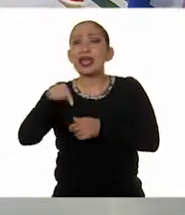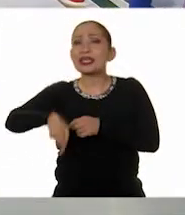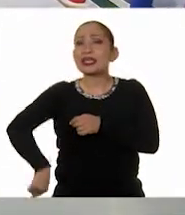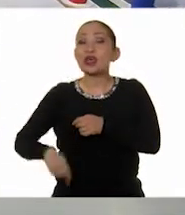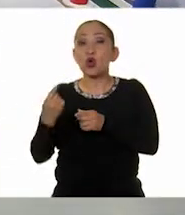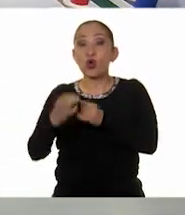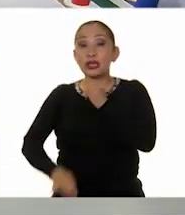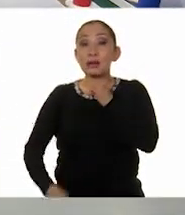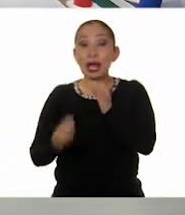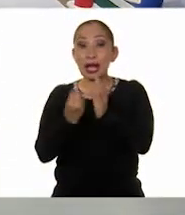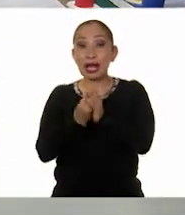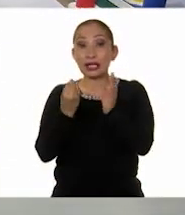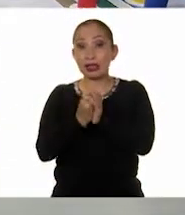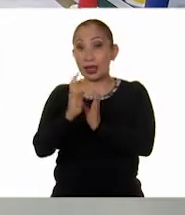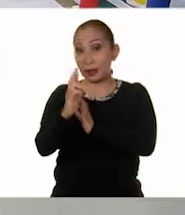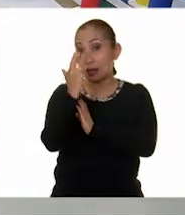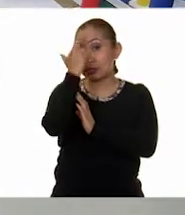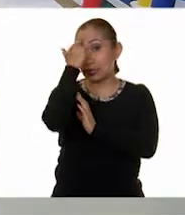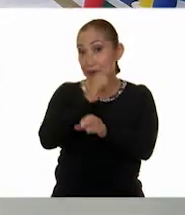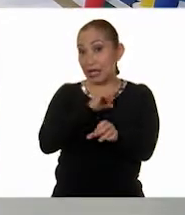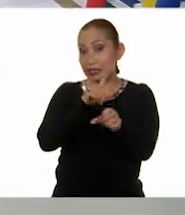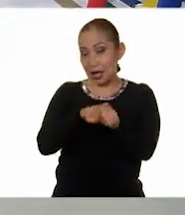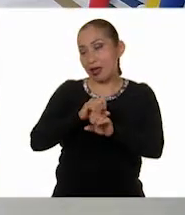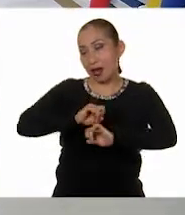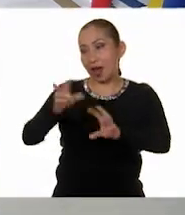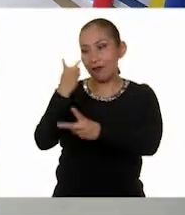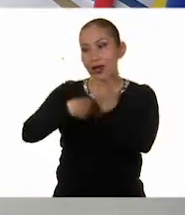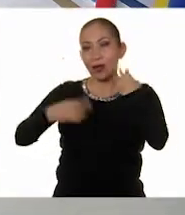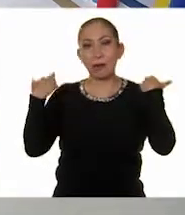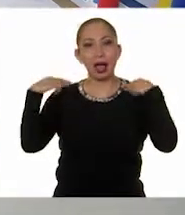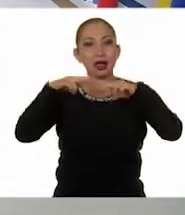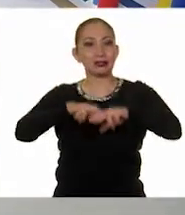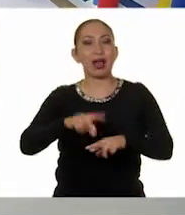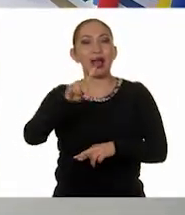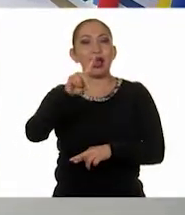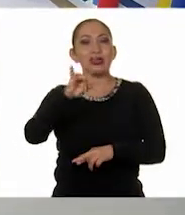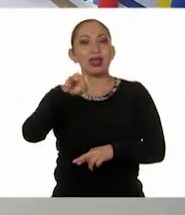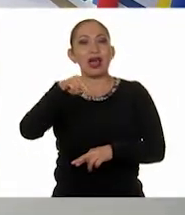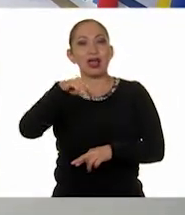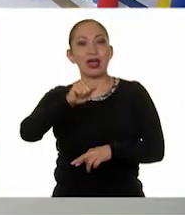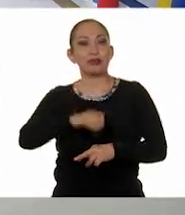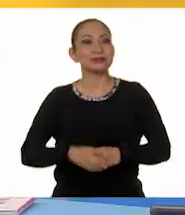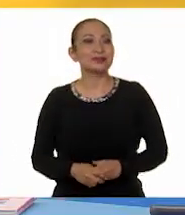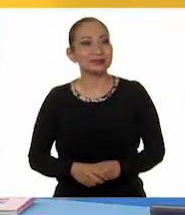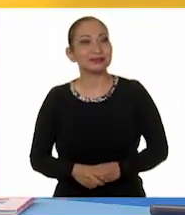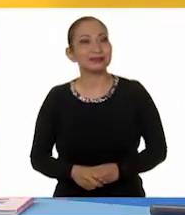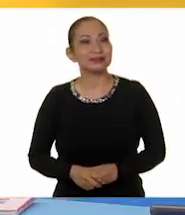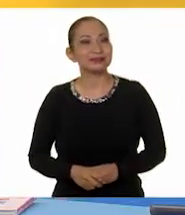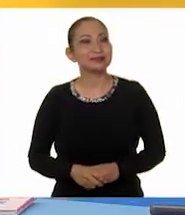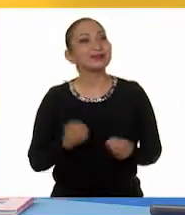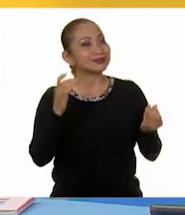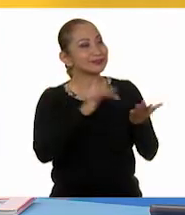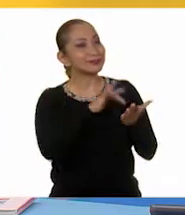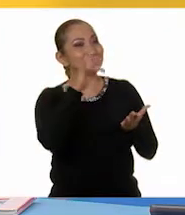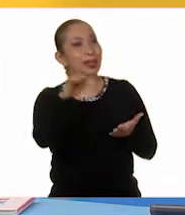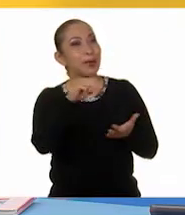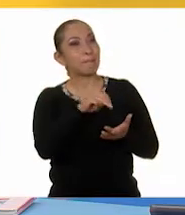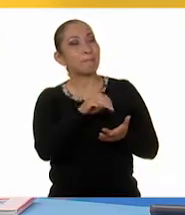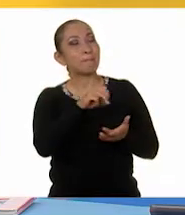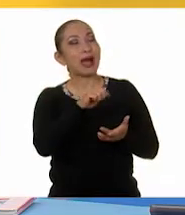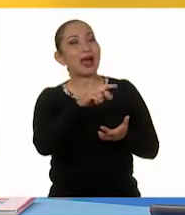última sesión de repaso muy especial, acompañados, por supuesto, de la maestra Diana Florisa Cortés. Bienvenida, maestra. Muchas gracias,